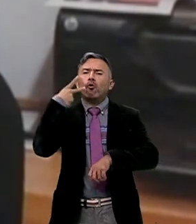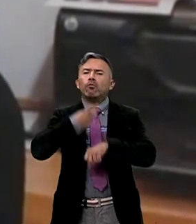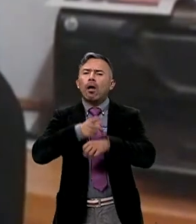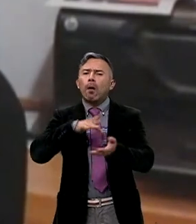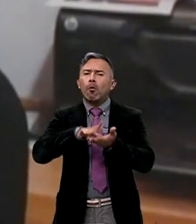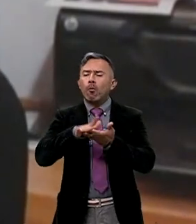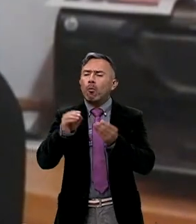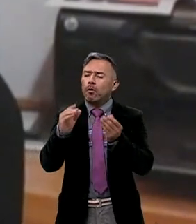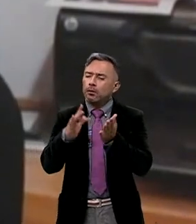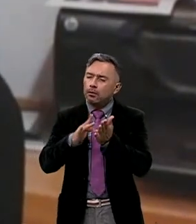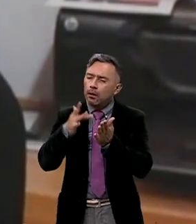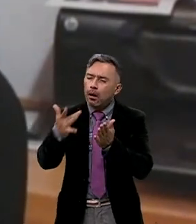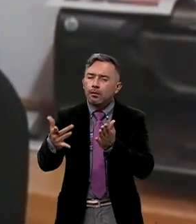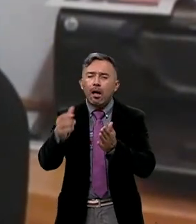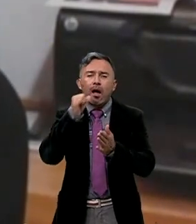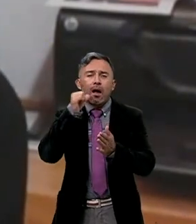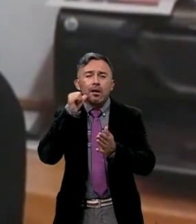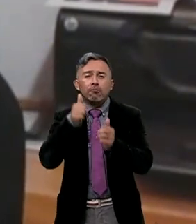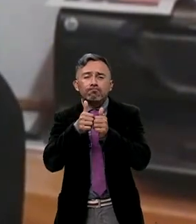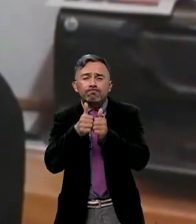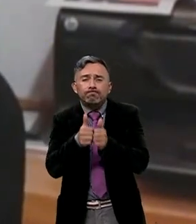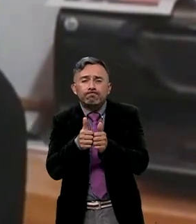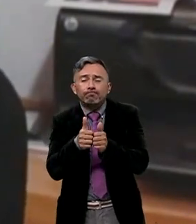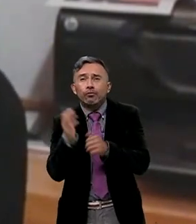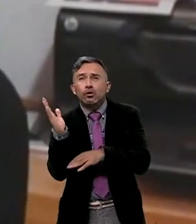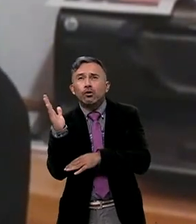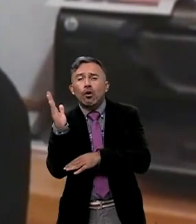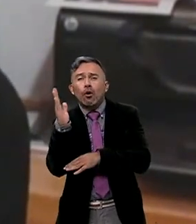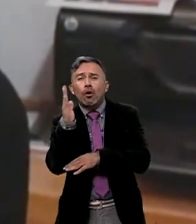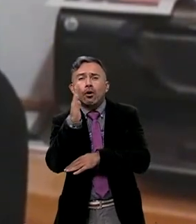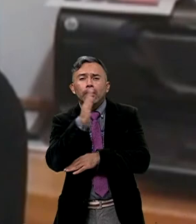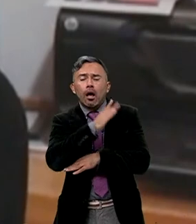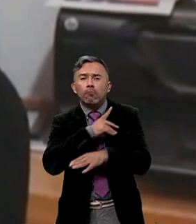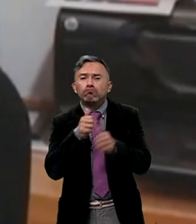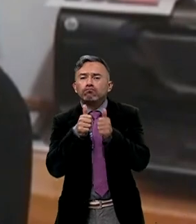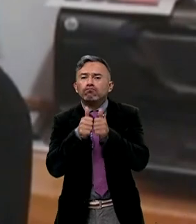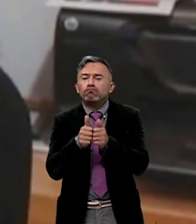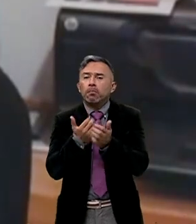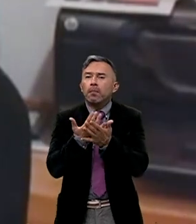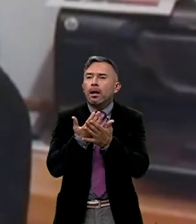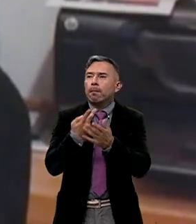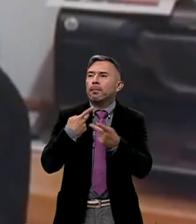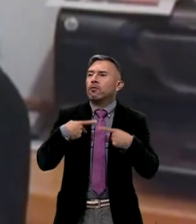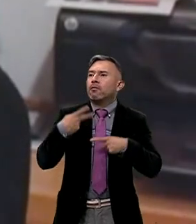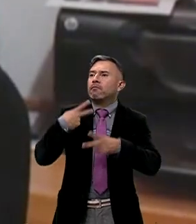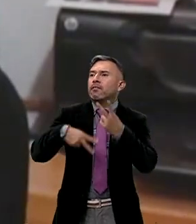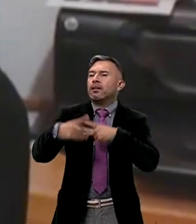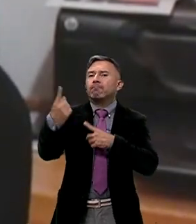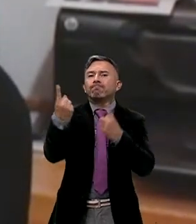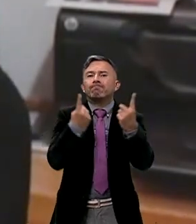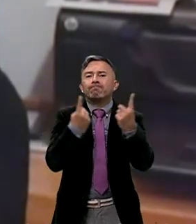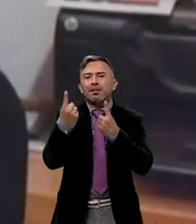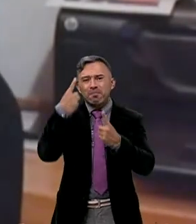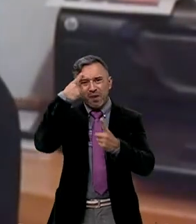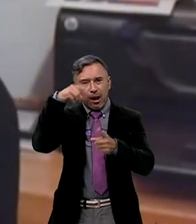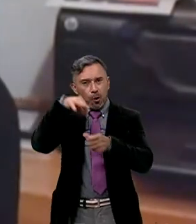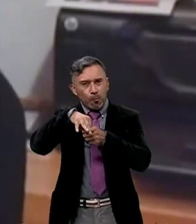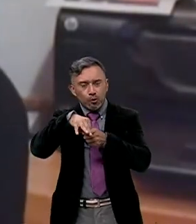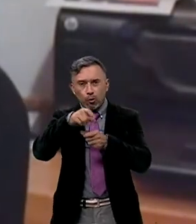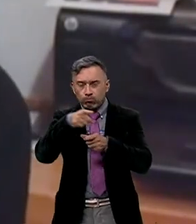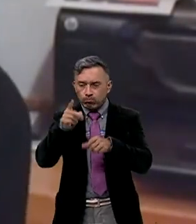todo el día esperando que las personas se pudieran obviamente a participar en esta consulta popular recibir